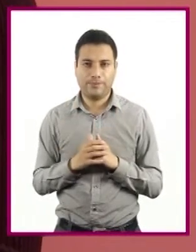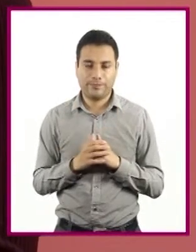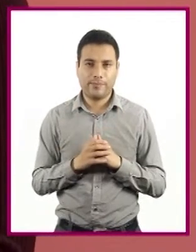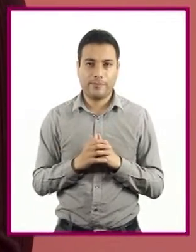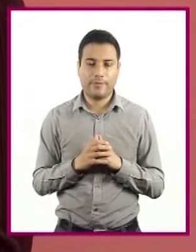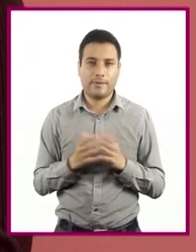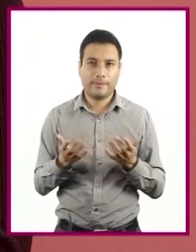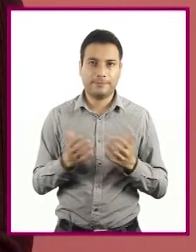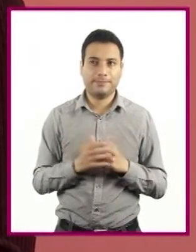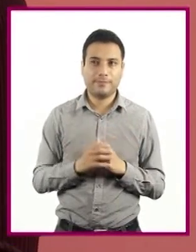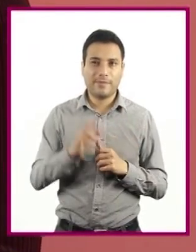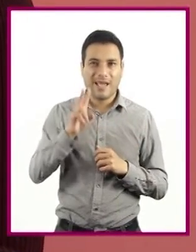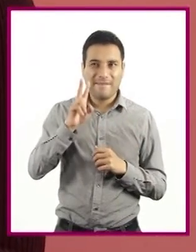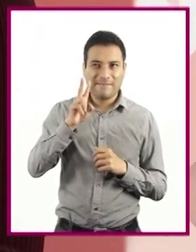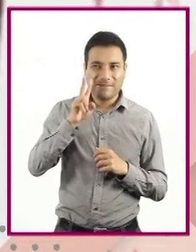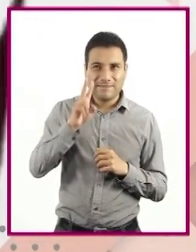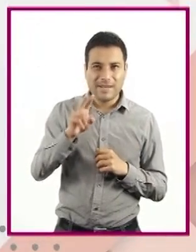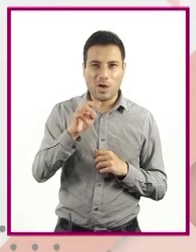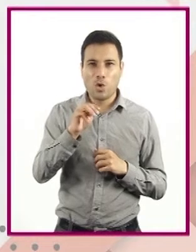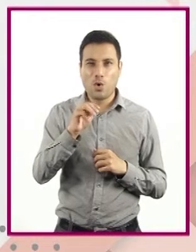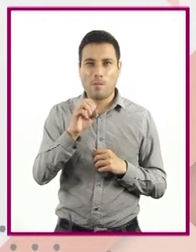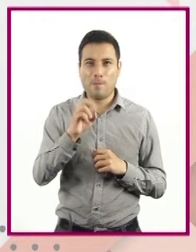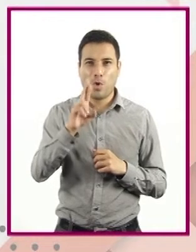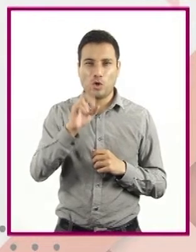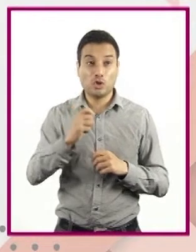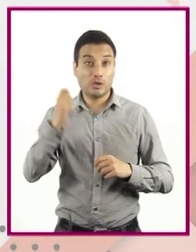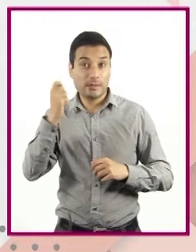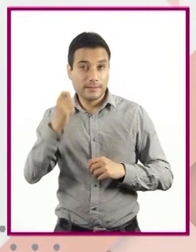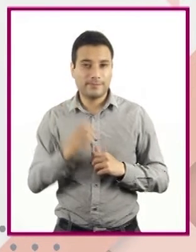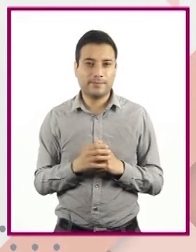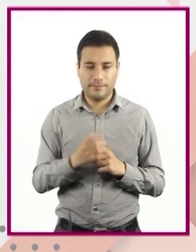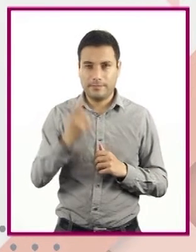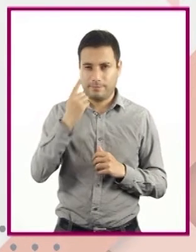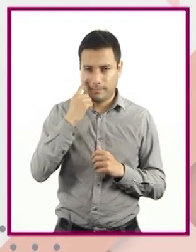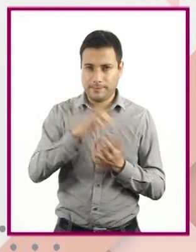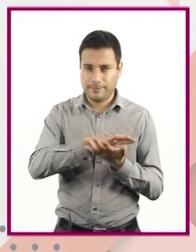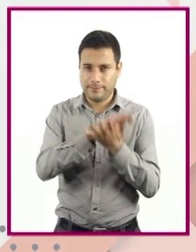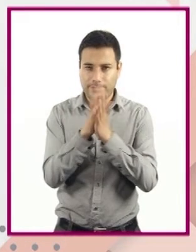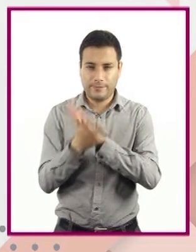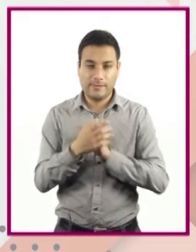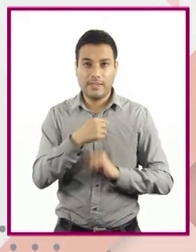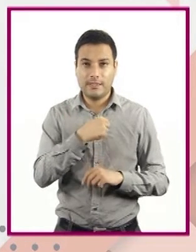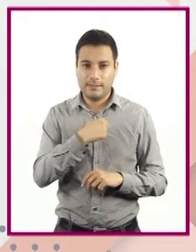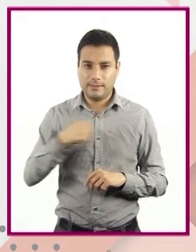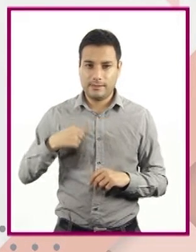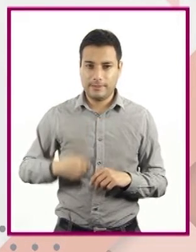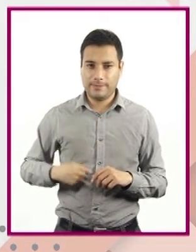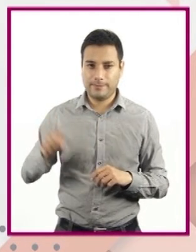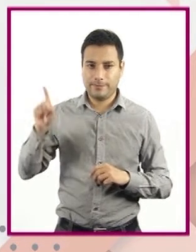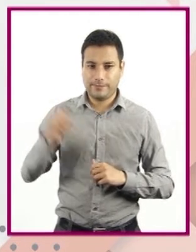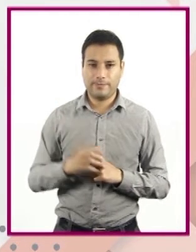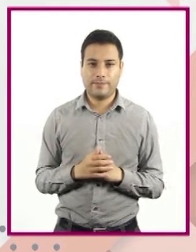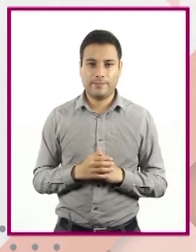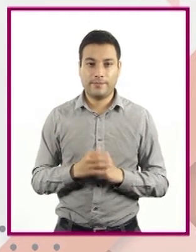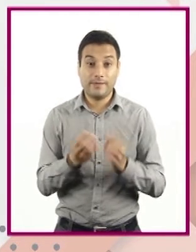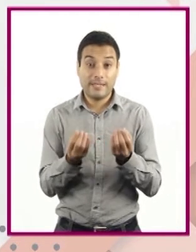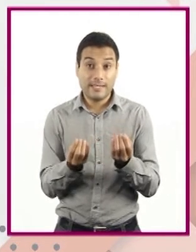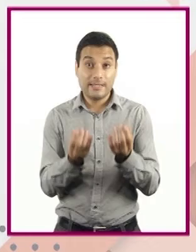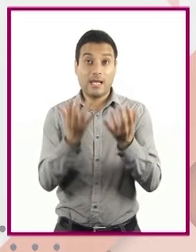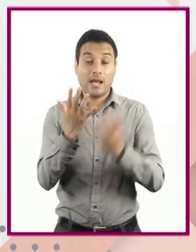chino de ver moros con tranchetes es Cao Mu Jie Bing. Las hierbas y los árboles todos son